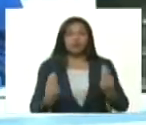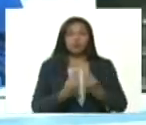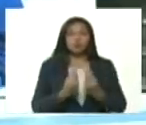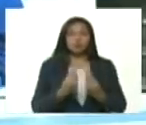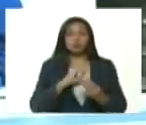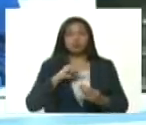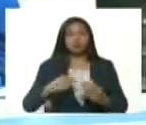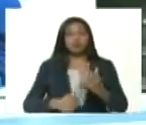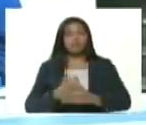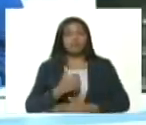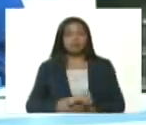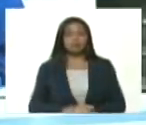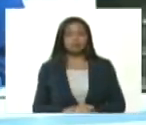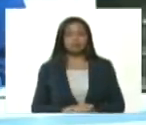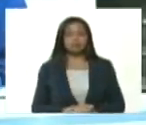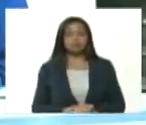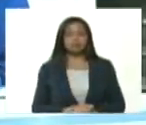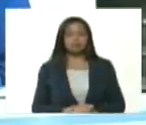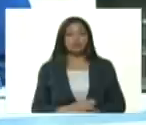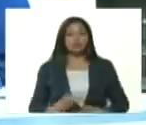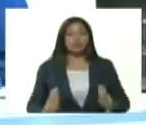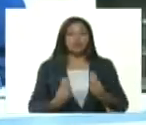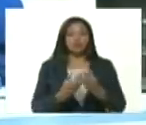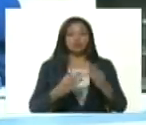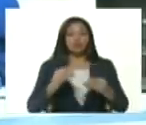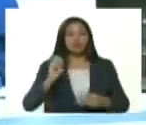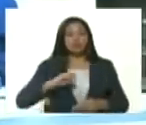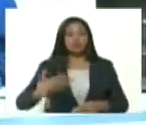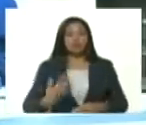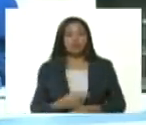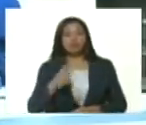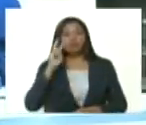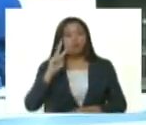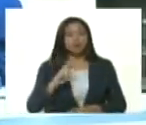más, que juntos todo es posible, se dan cuenta.